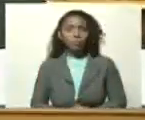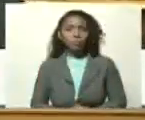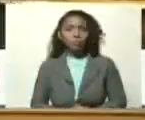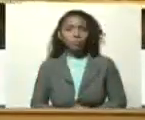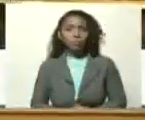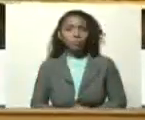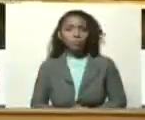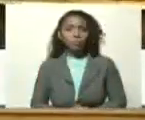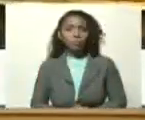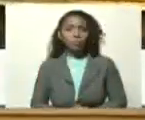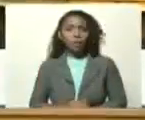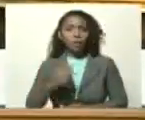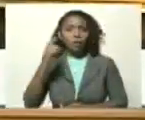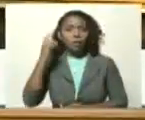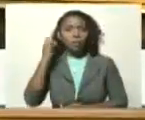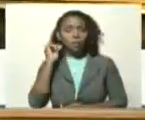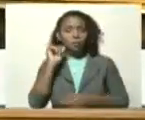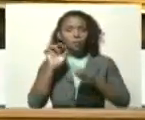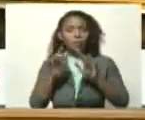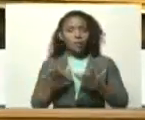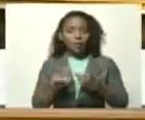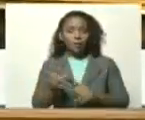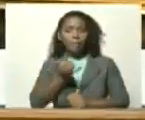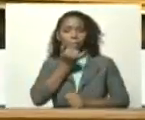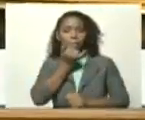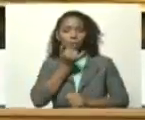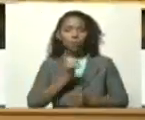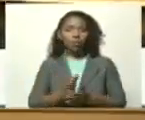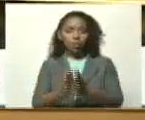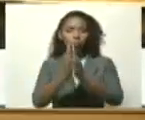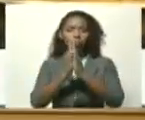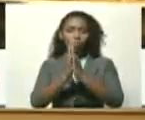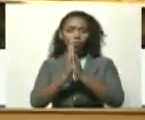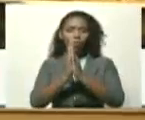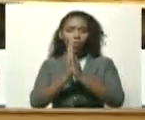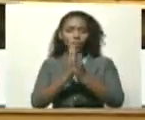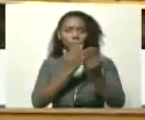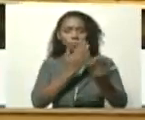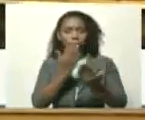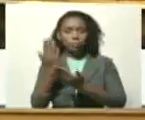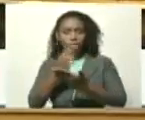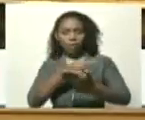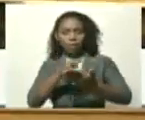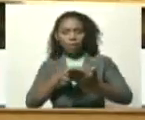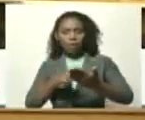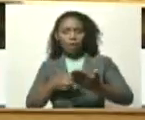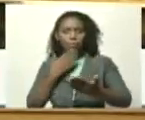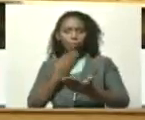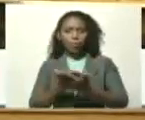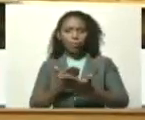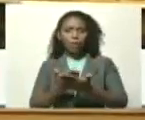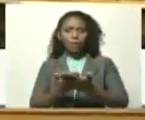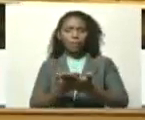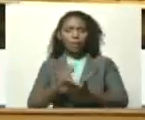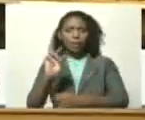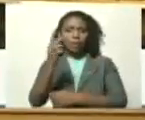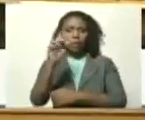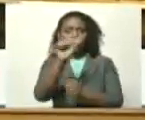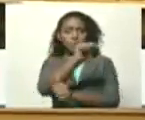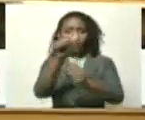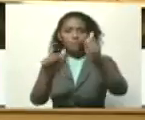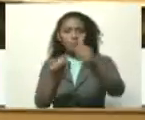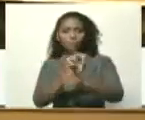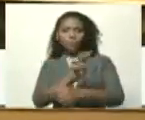Ciudadana secretaria accidental, por favor, sírvase leer las postulaciones para la segunda